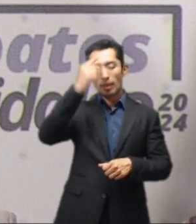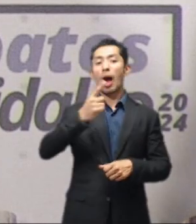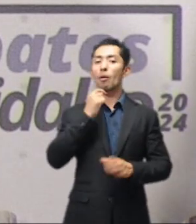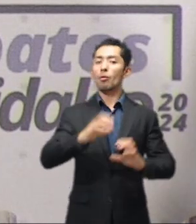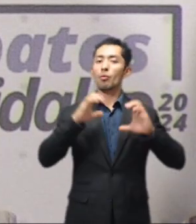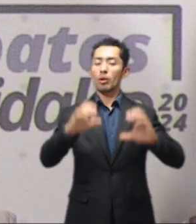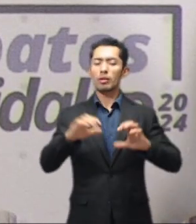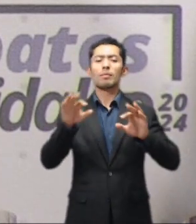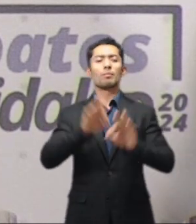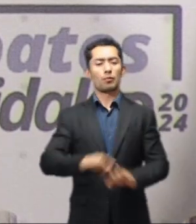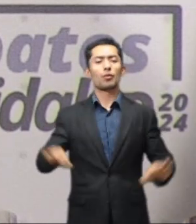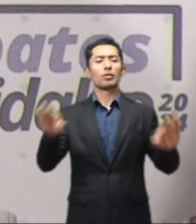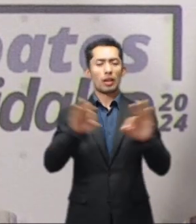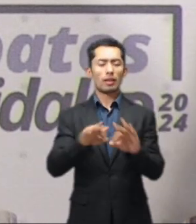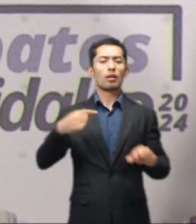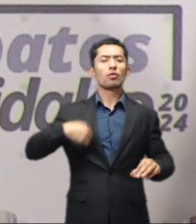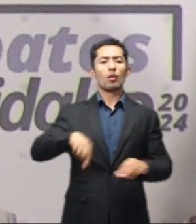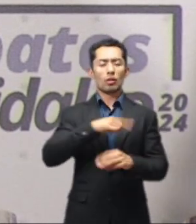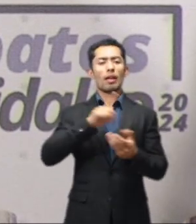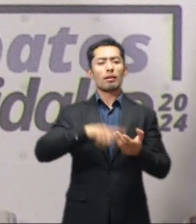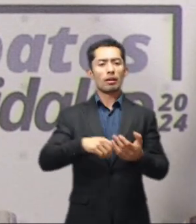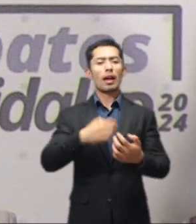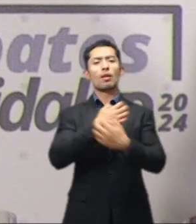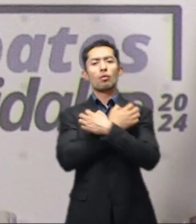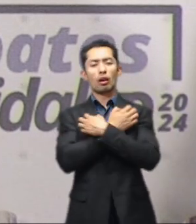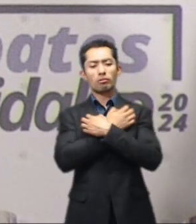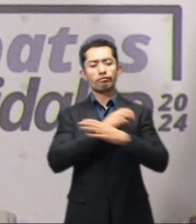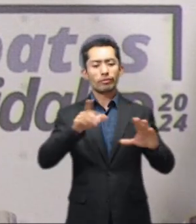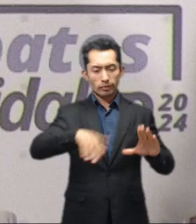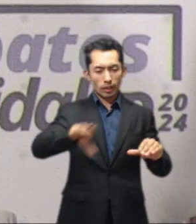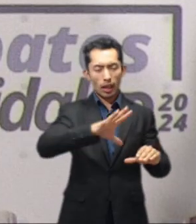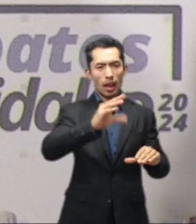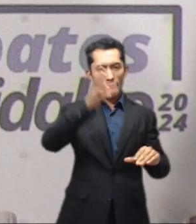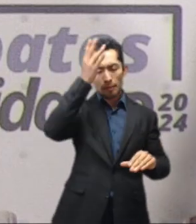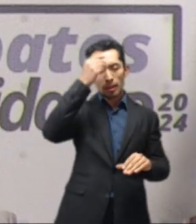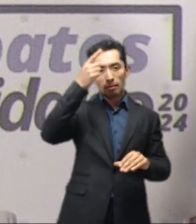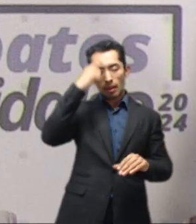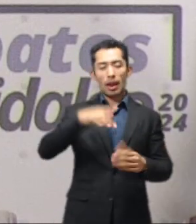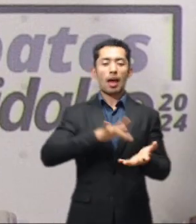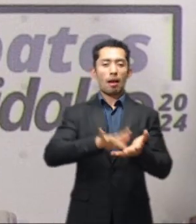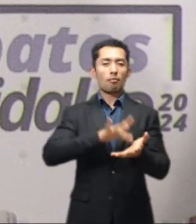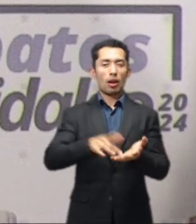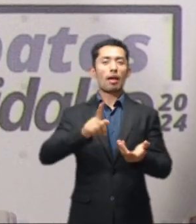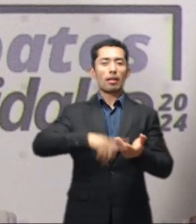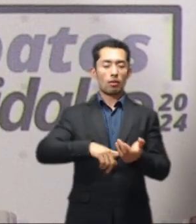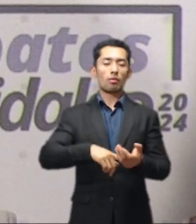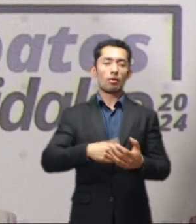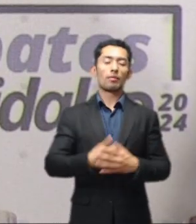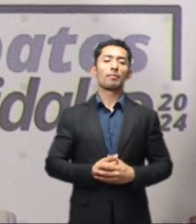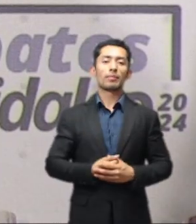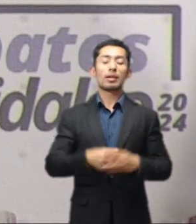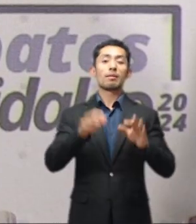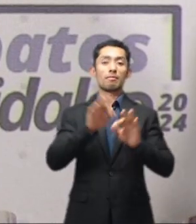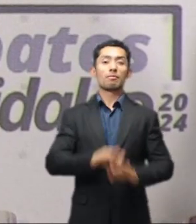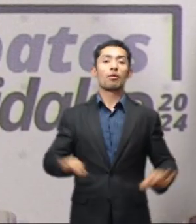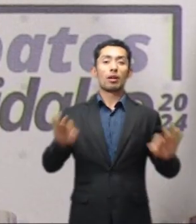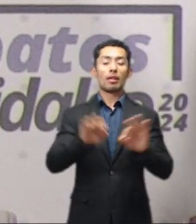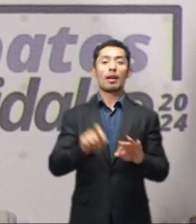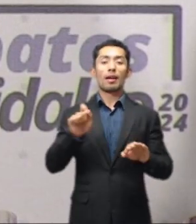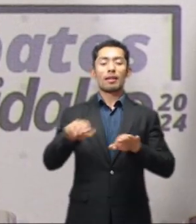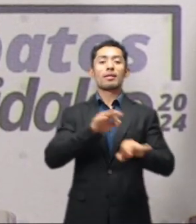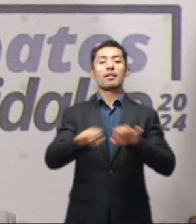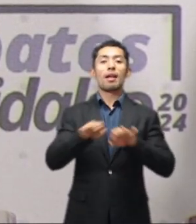importante que nosotros con la apoyemos a la dinámica que estamos teniendo en este momento es importante